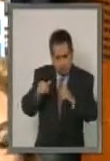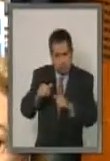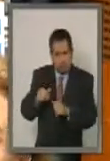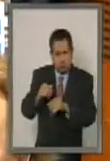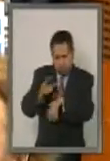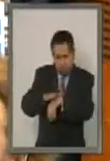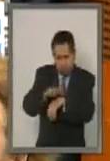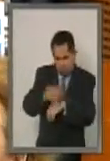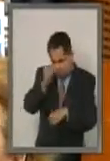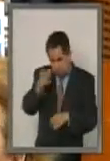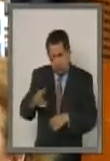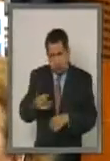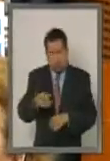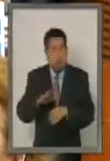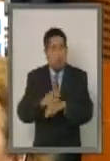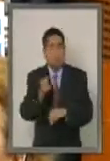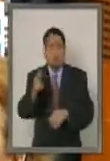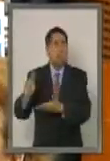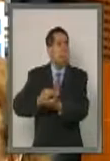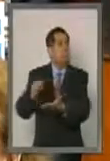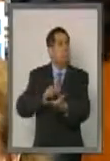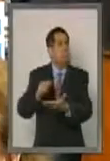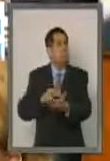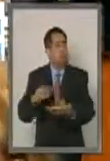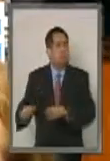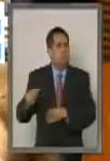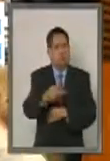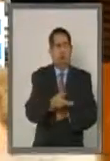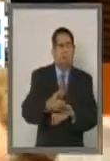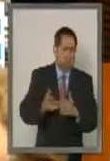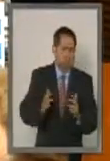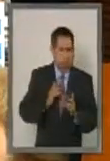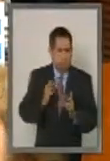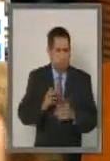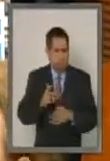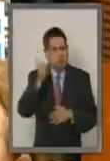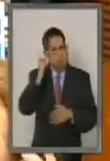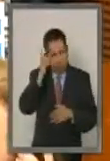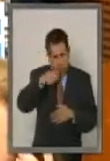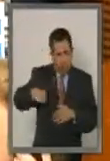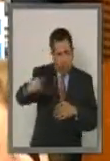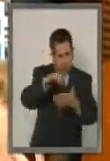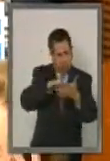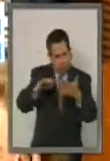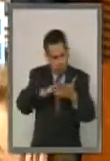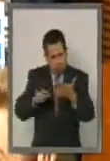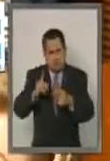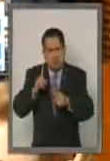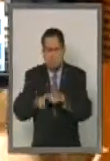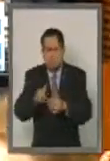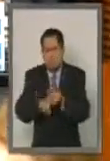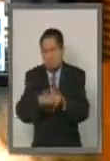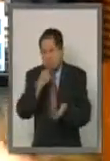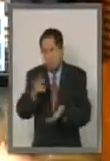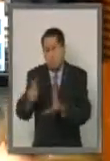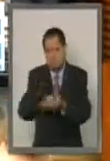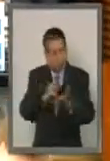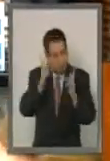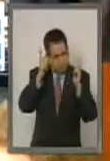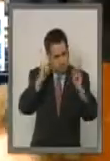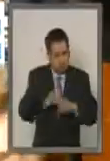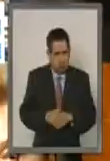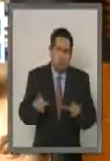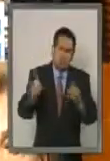por medio va la firma de muchos senadores que espero, como yo, hayan leído el dictamen y sepan lo que firmaron.